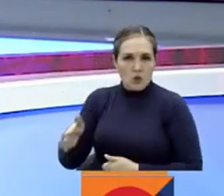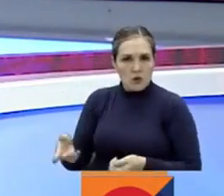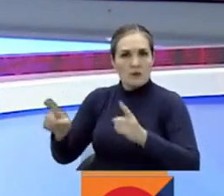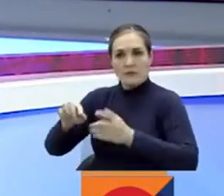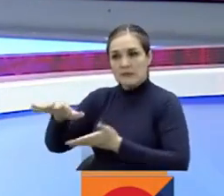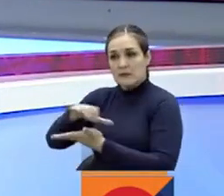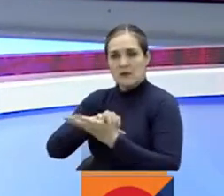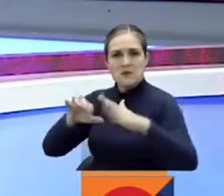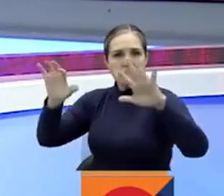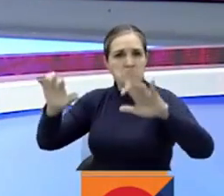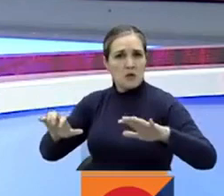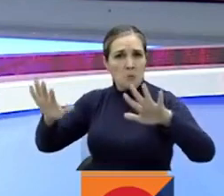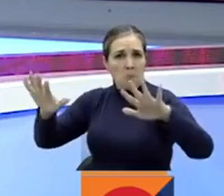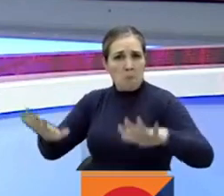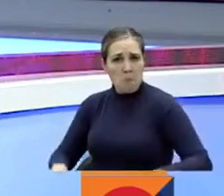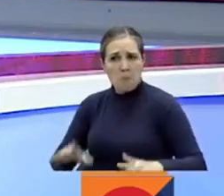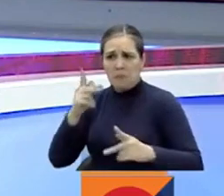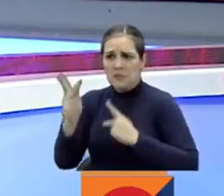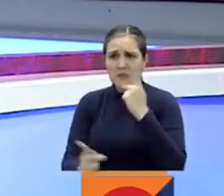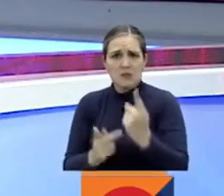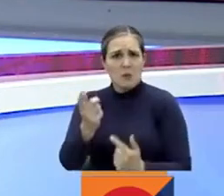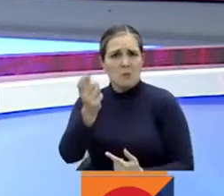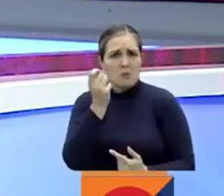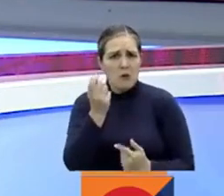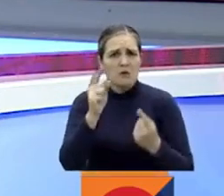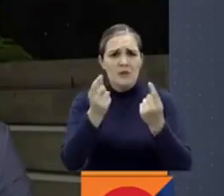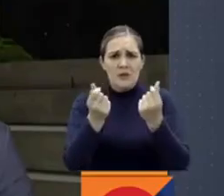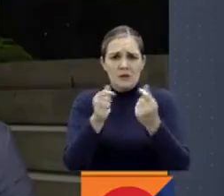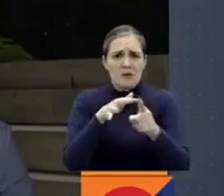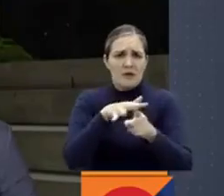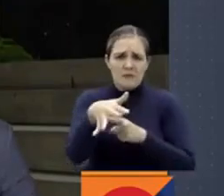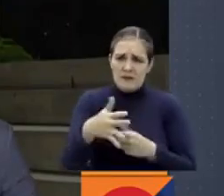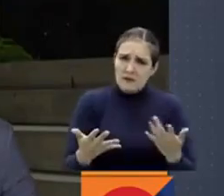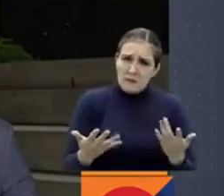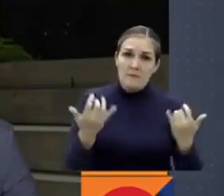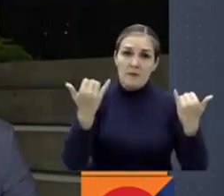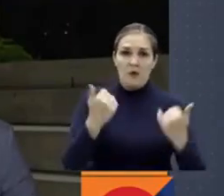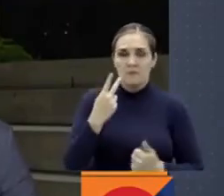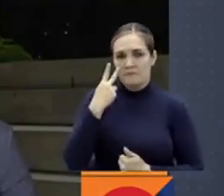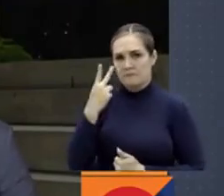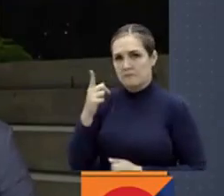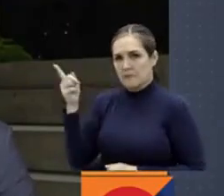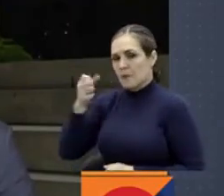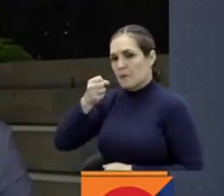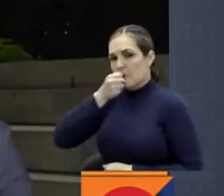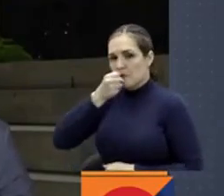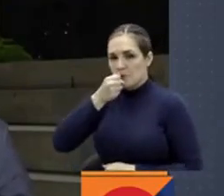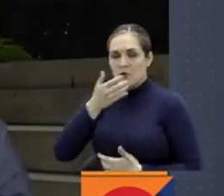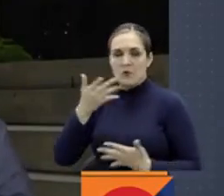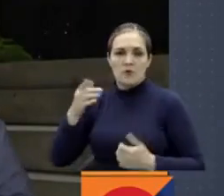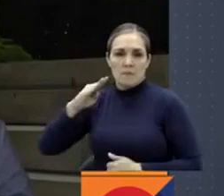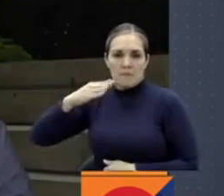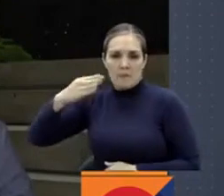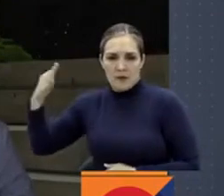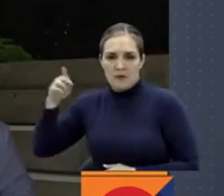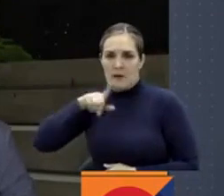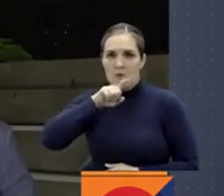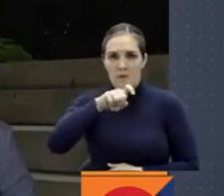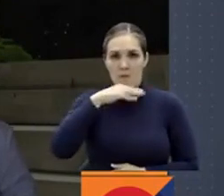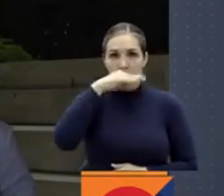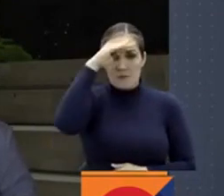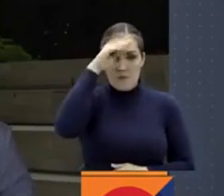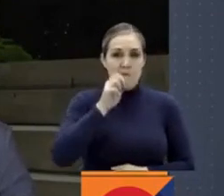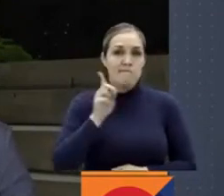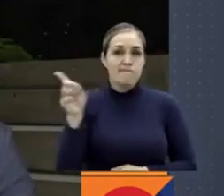registran reducción en el número de visitantes y en sus economías. Vamos con nuestros corresponsales en las diferentes regiones.